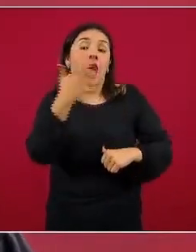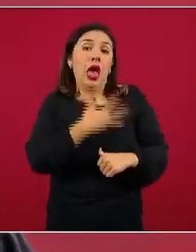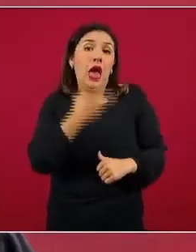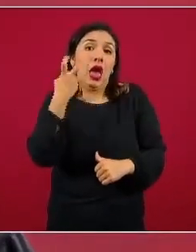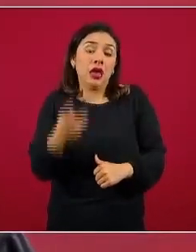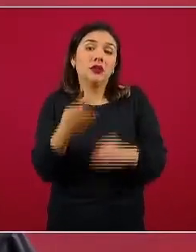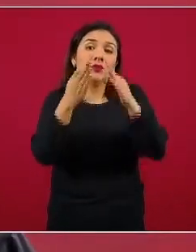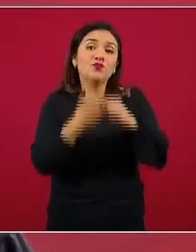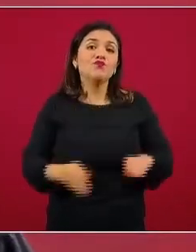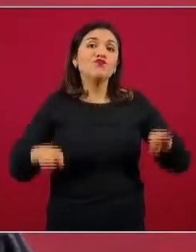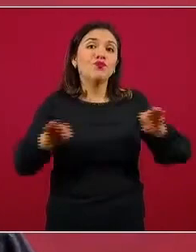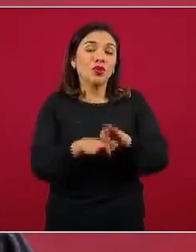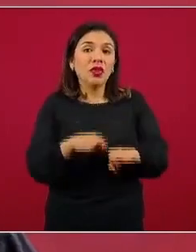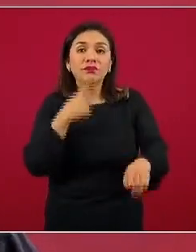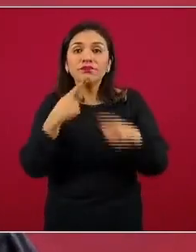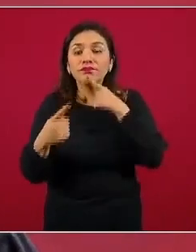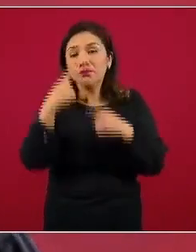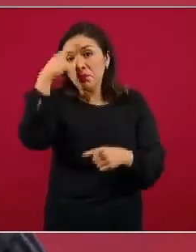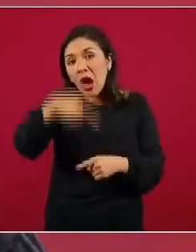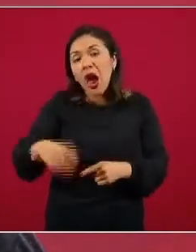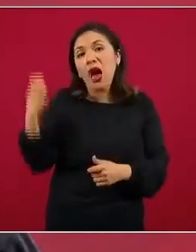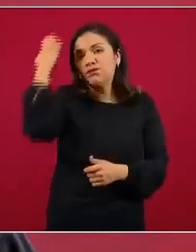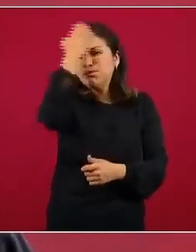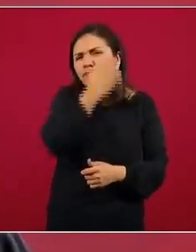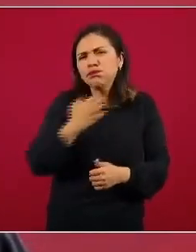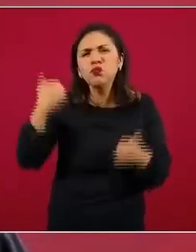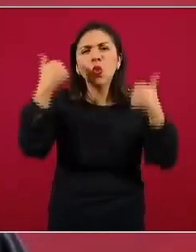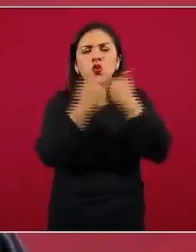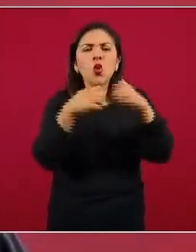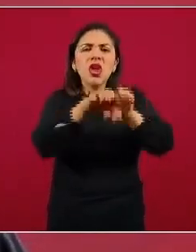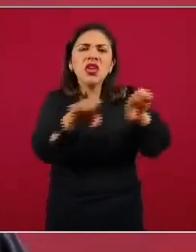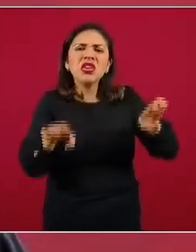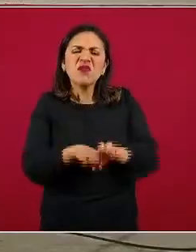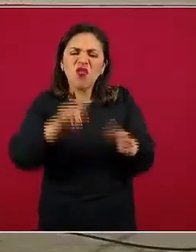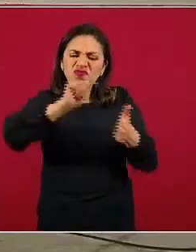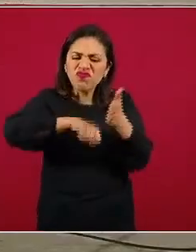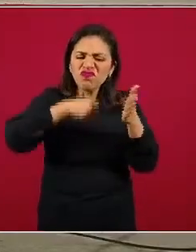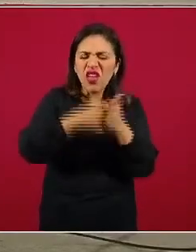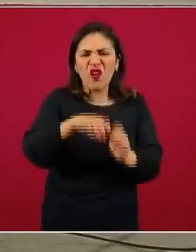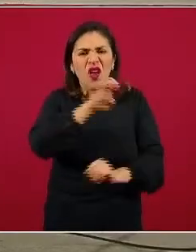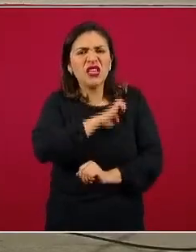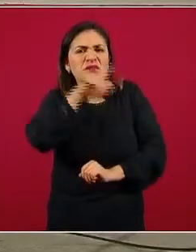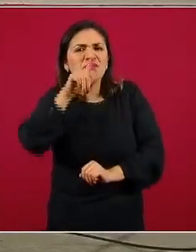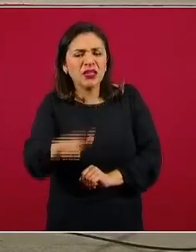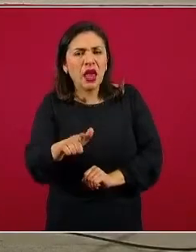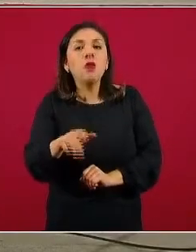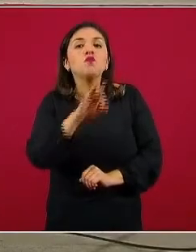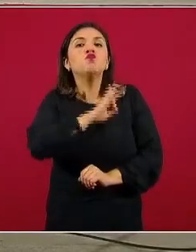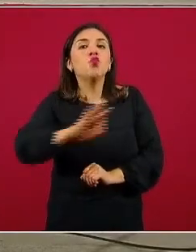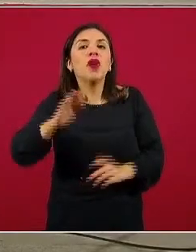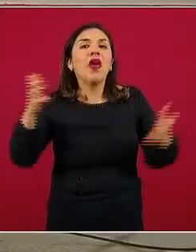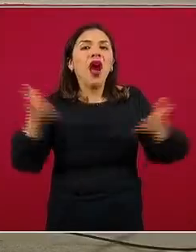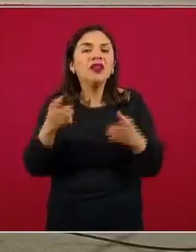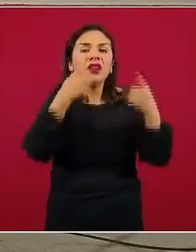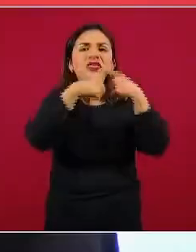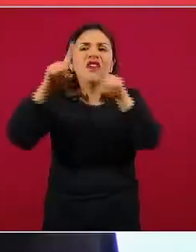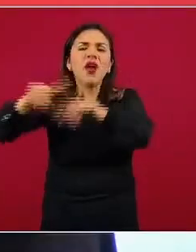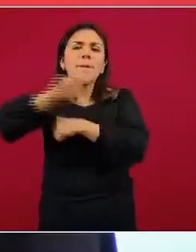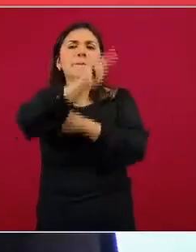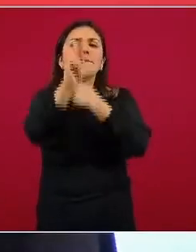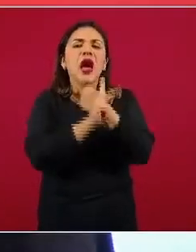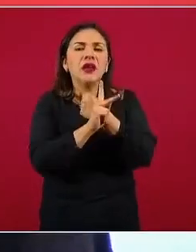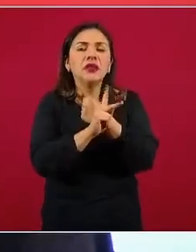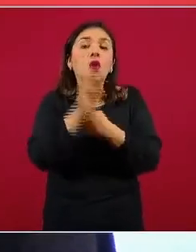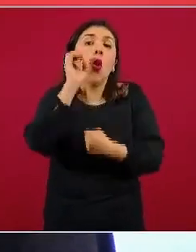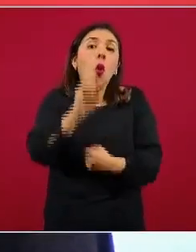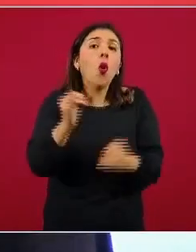papel importante y preponderante en el análisis a través de sus equipos técnicos y especializados en diferentes países, o